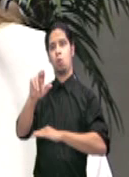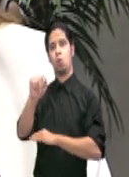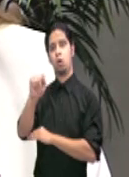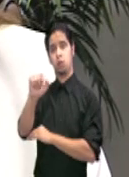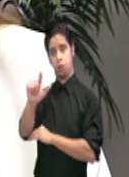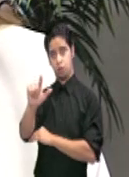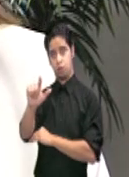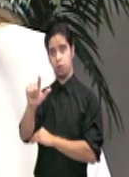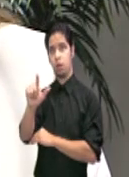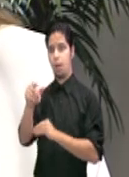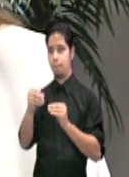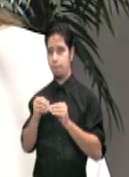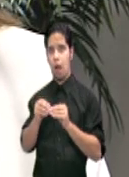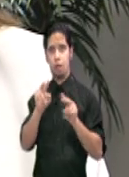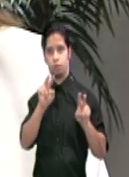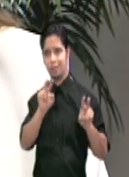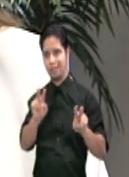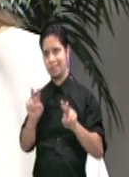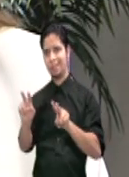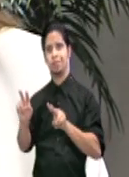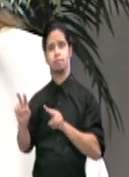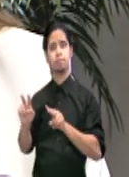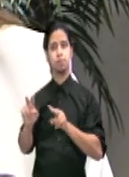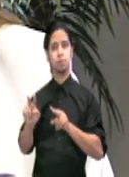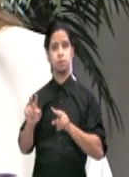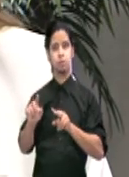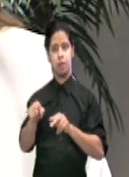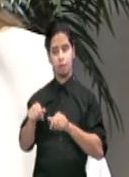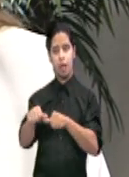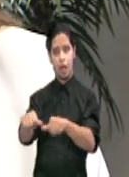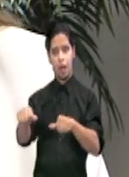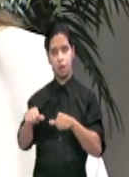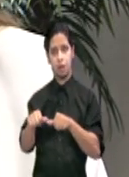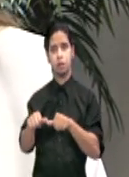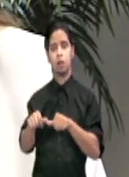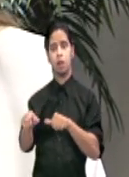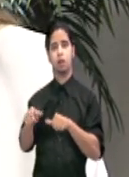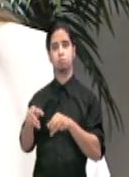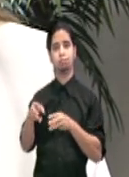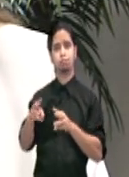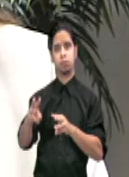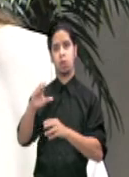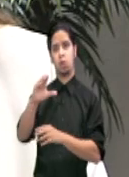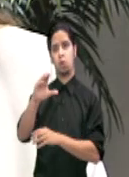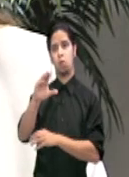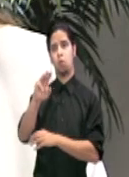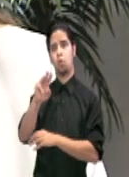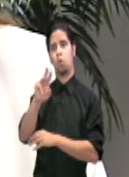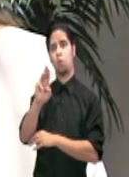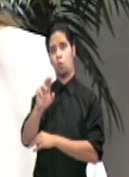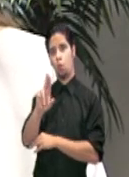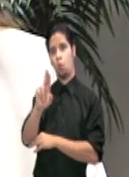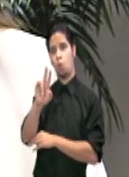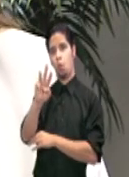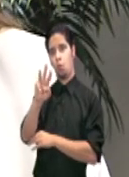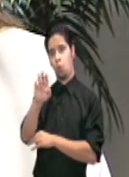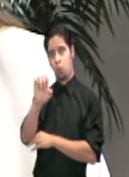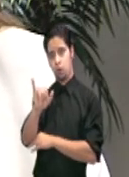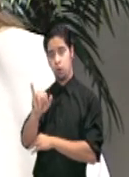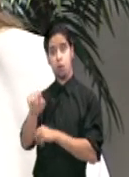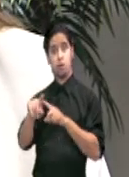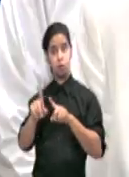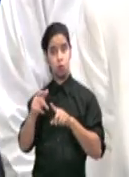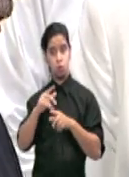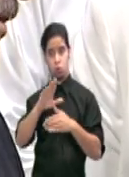estar dando más vigilancia de la que ya ellos están brindando a lo que es la comunidad de Cubuy y Palmasola, pero los esfuerzos mayormente van a estar dirigidos en la comunidad